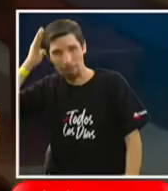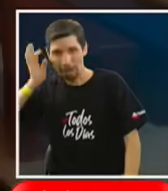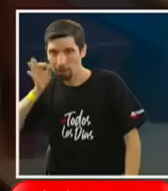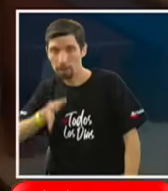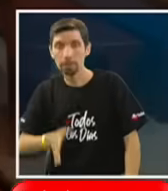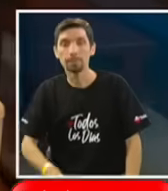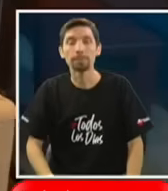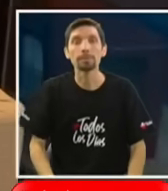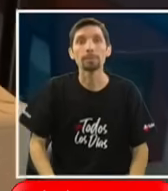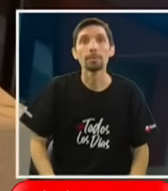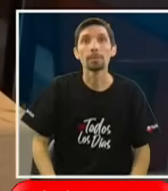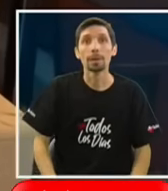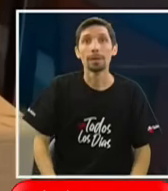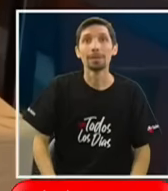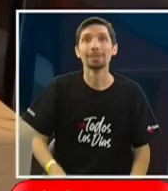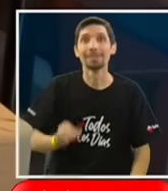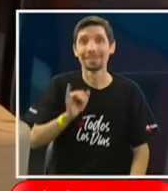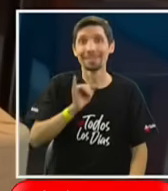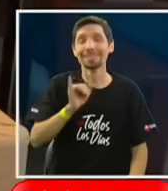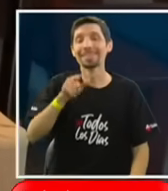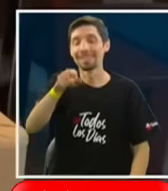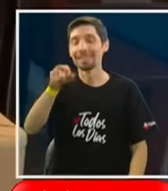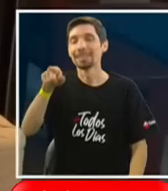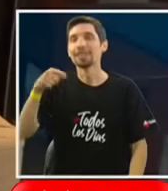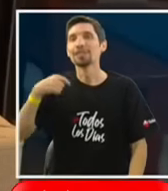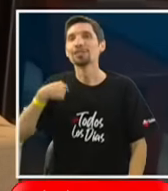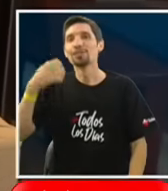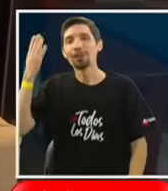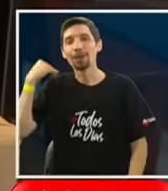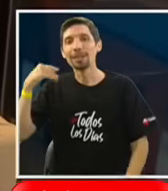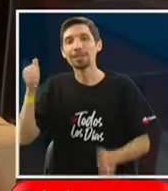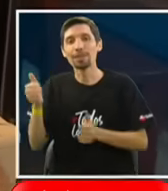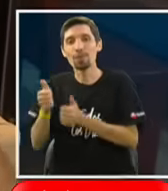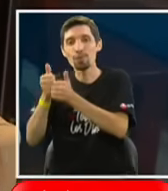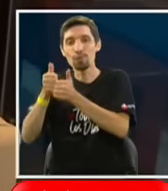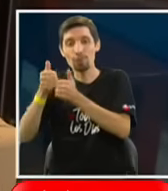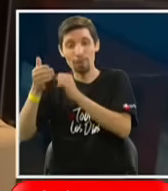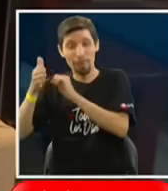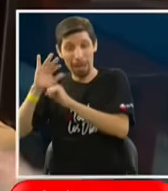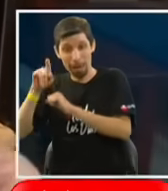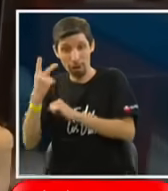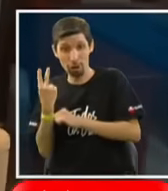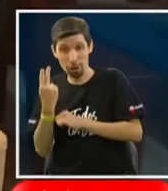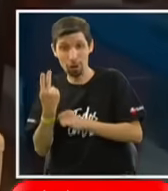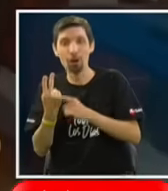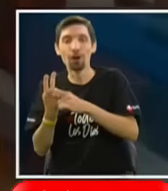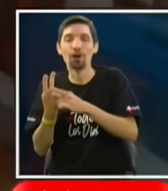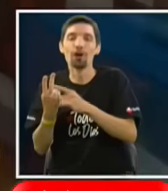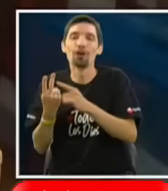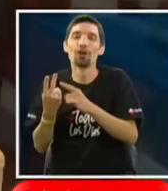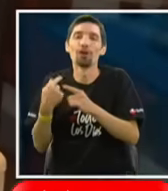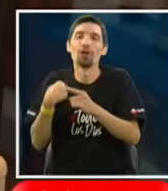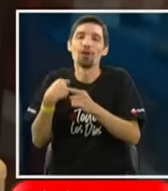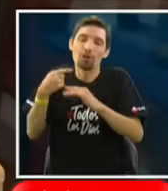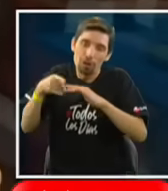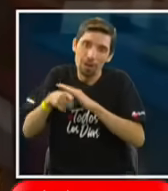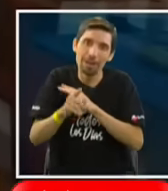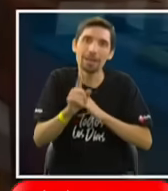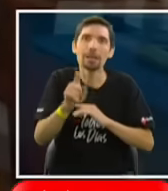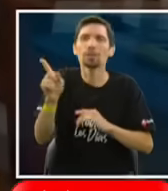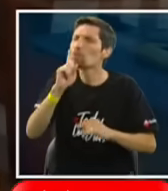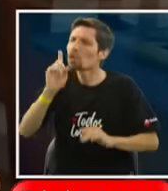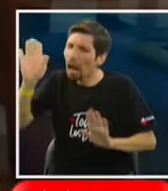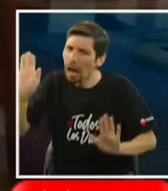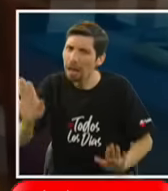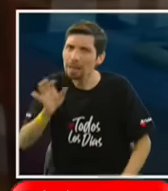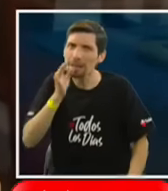Ya. Sí, bueno, de hecho yo hice un casting con Julián y quedé gracias a él. No, tenés que